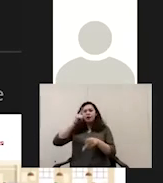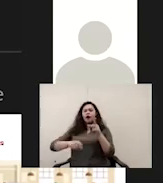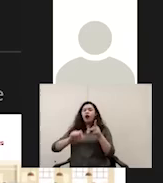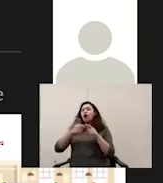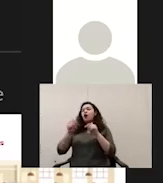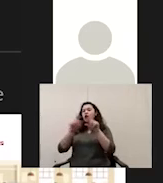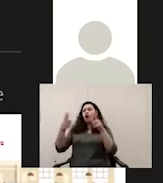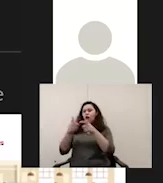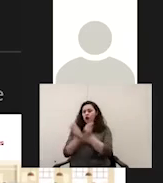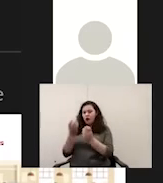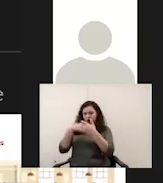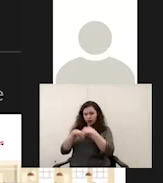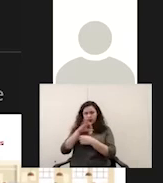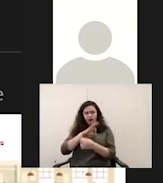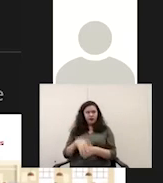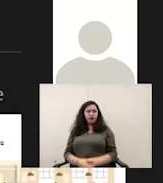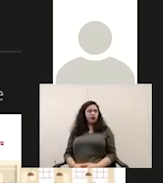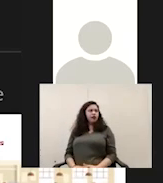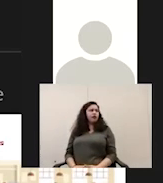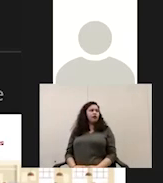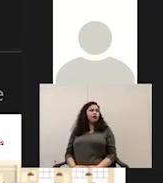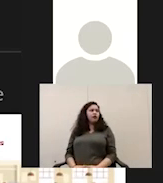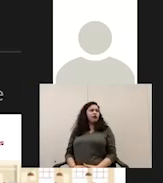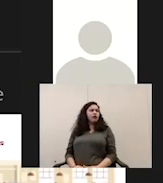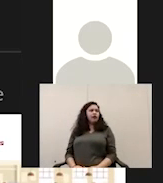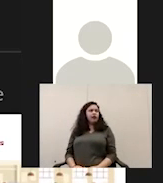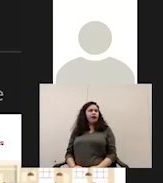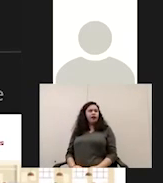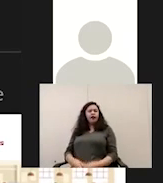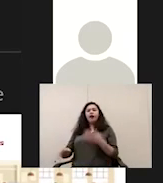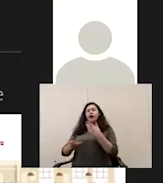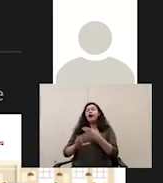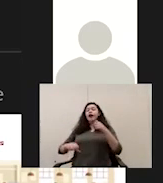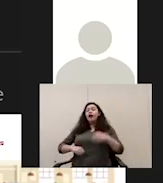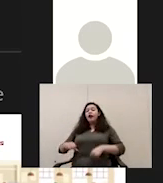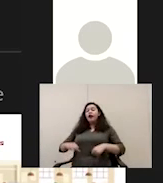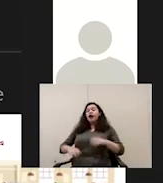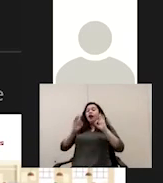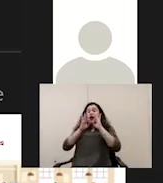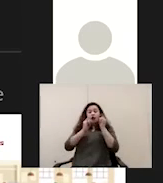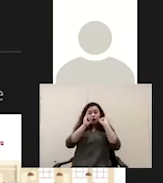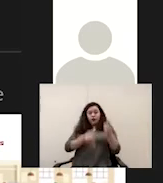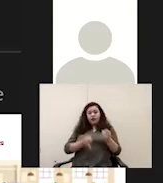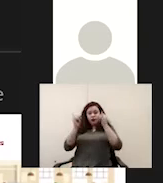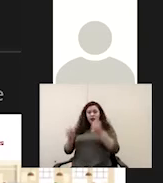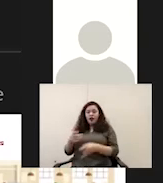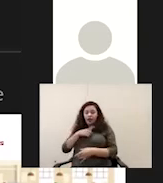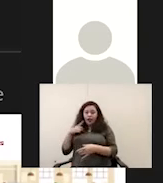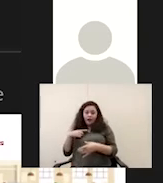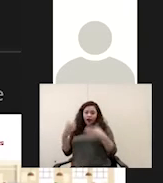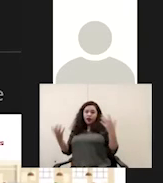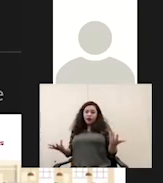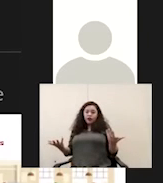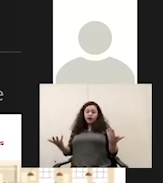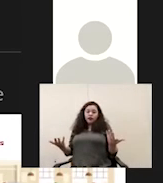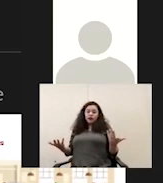grupo. Hay que pues procurar que se realicen actividades de manera individual. Por ahora hay que evitar las